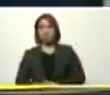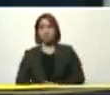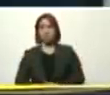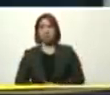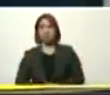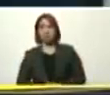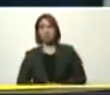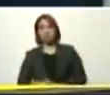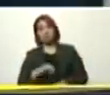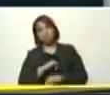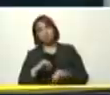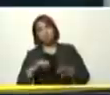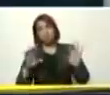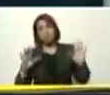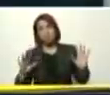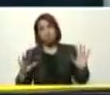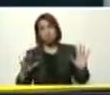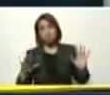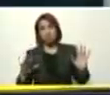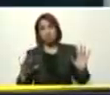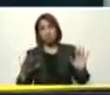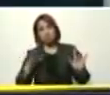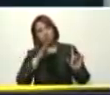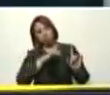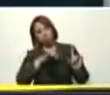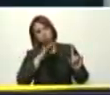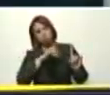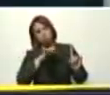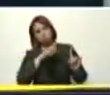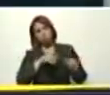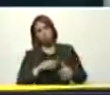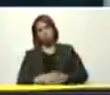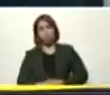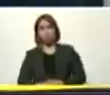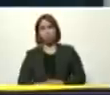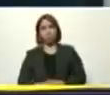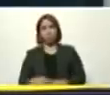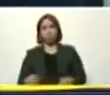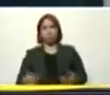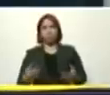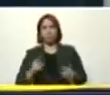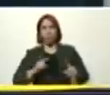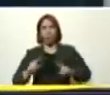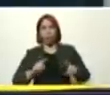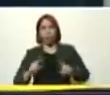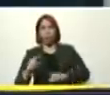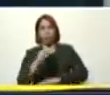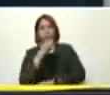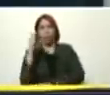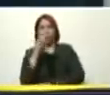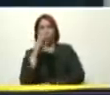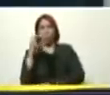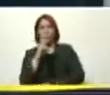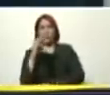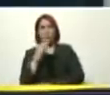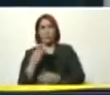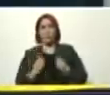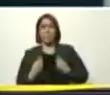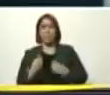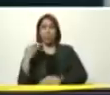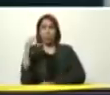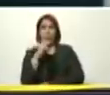Al final ella terminó en la conspiración, recibiendo órdenes de Colombia, viviendo en